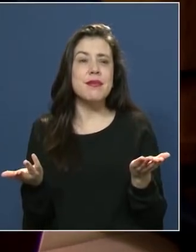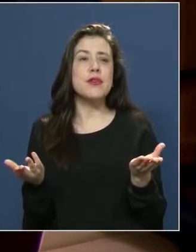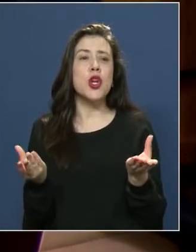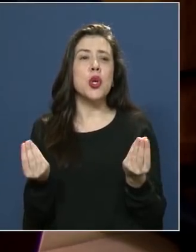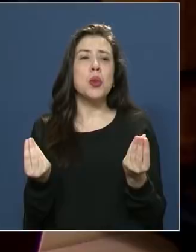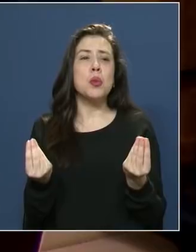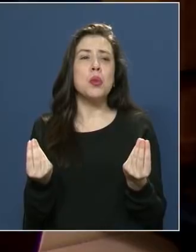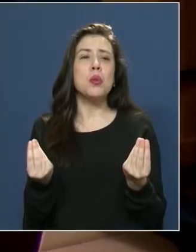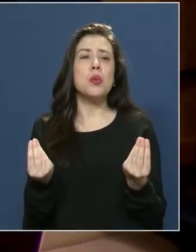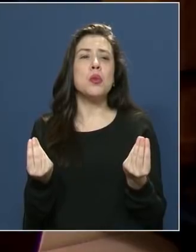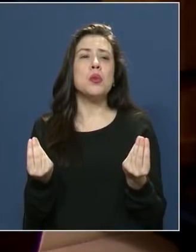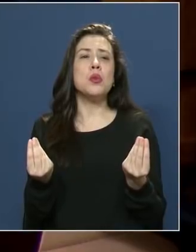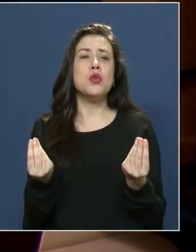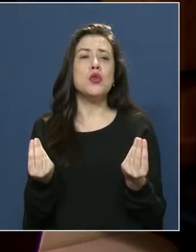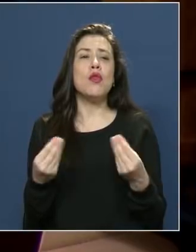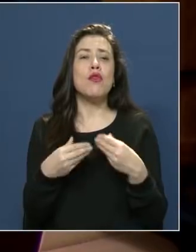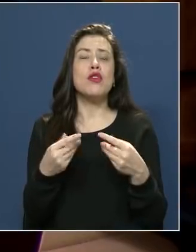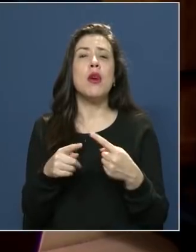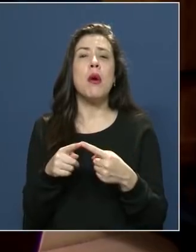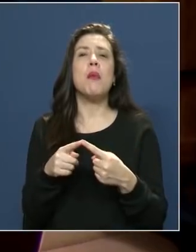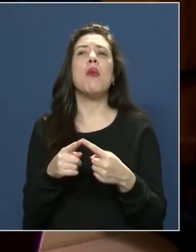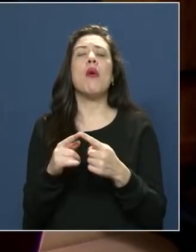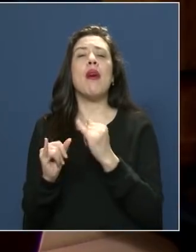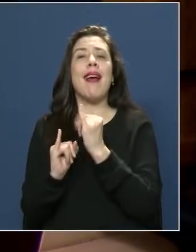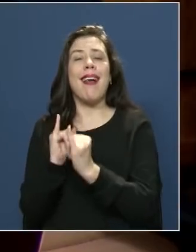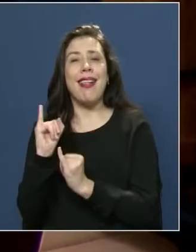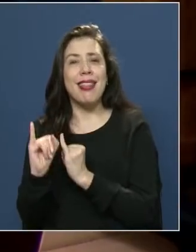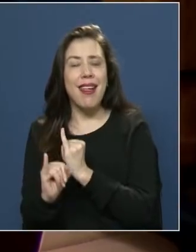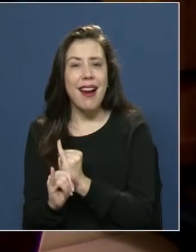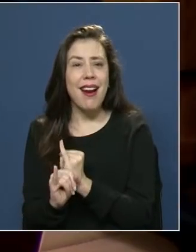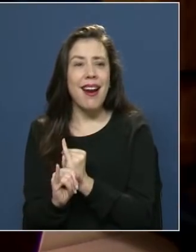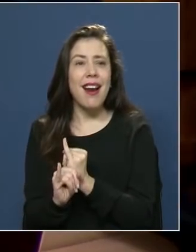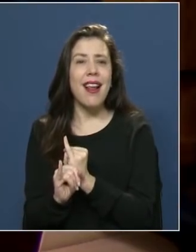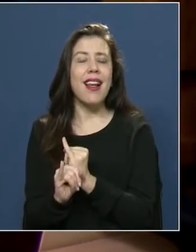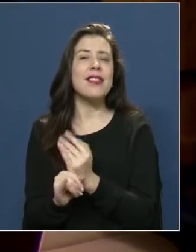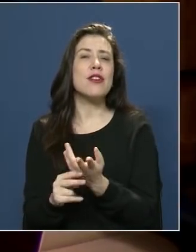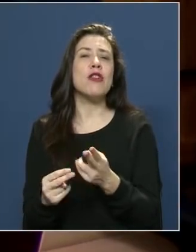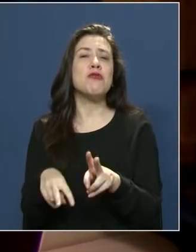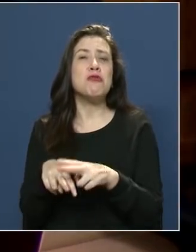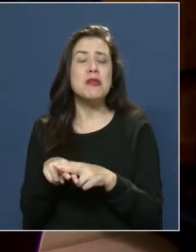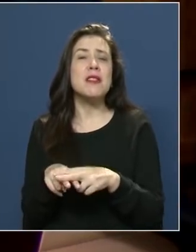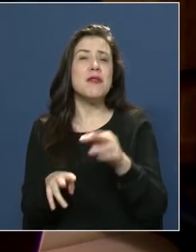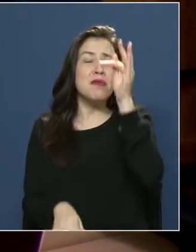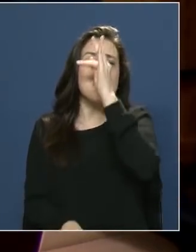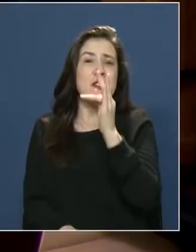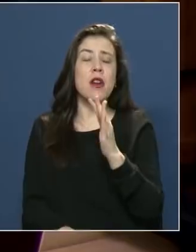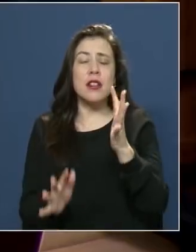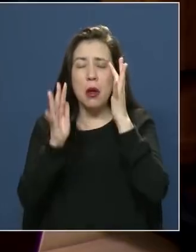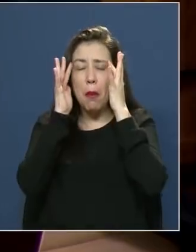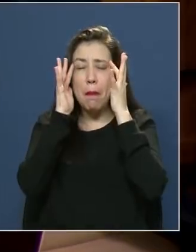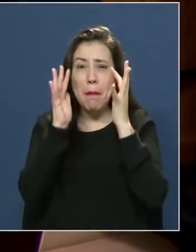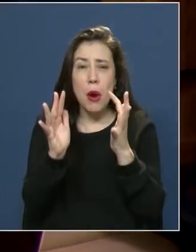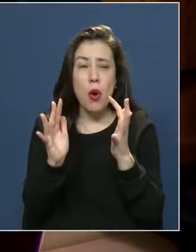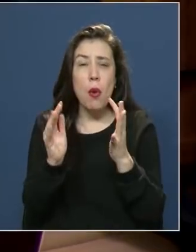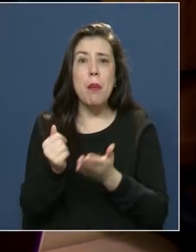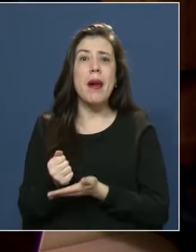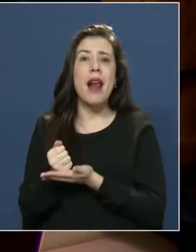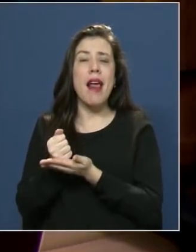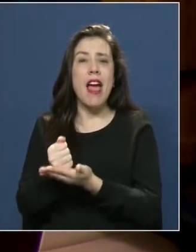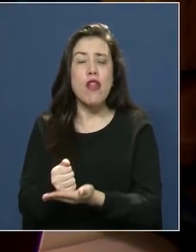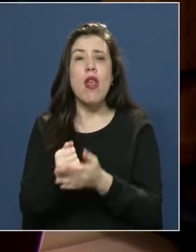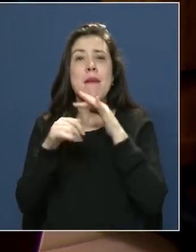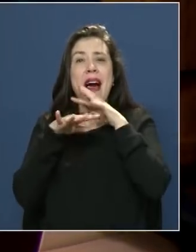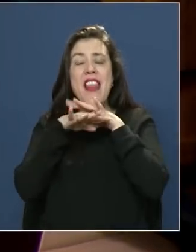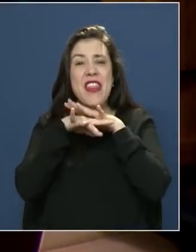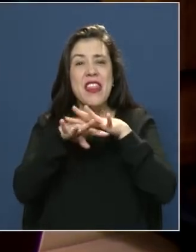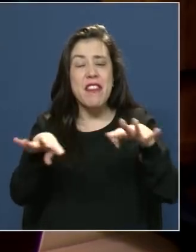ellos que funcionan a través de redes sociales o de Internet, que se ponga un acento en la ayuda a la